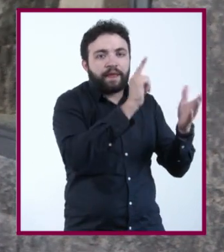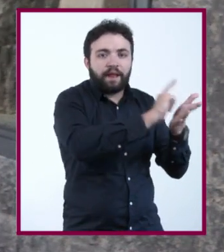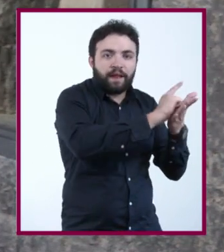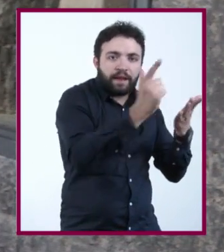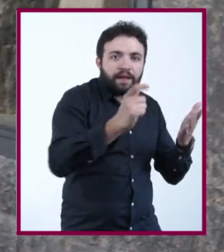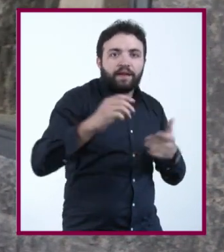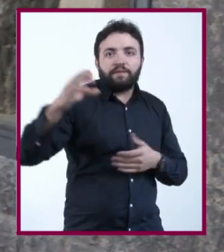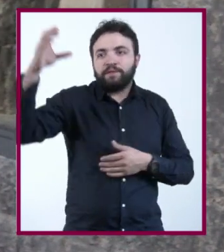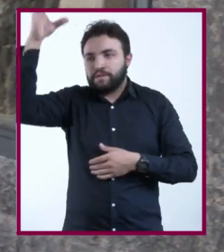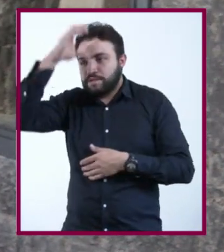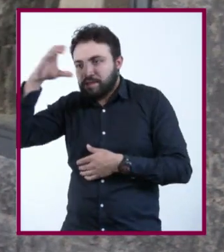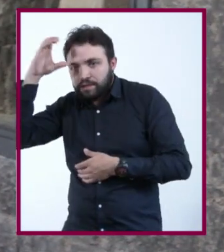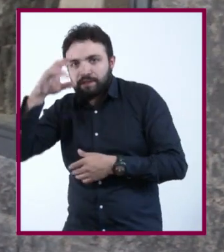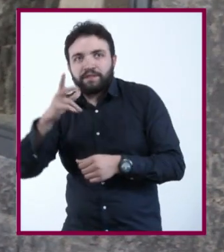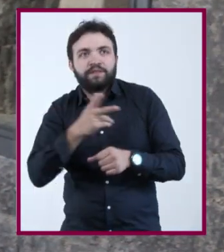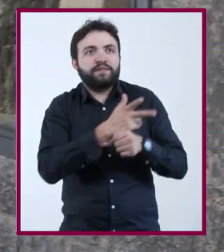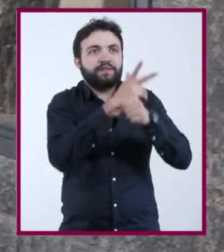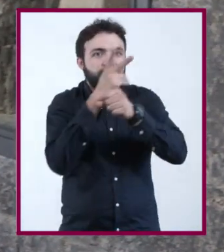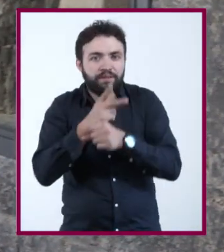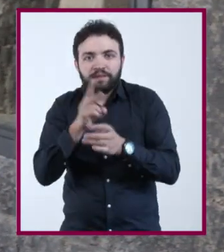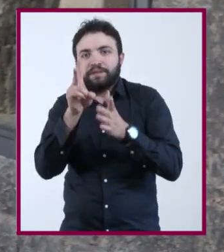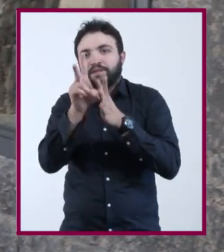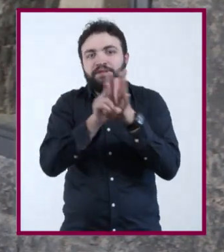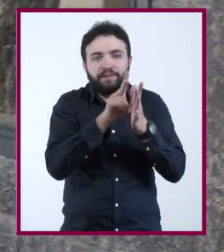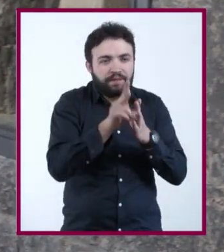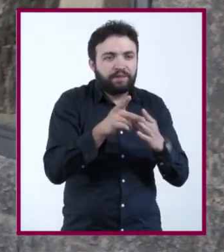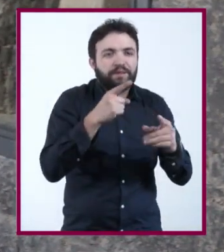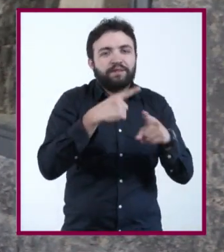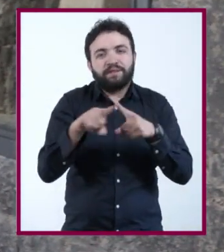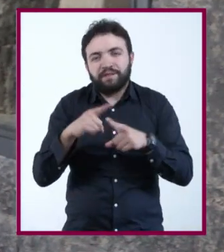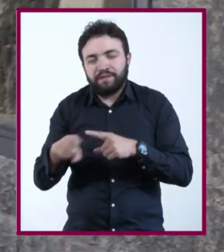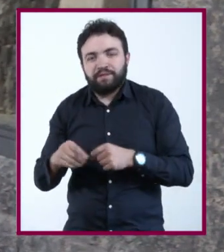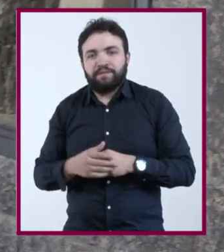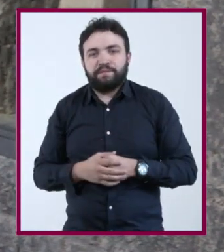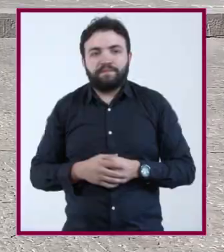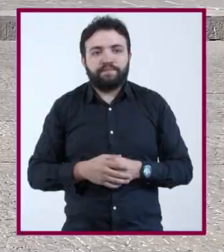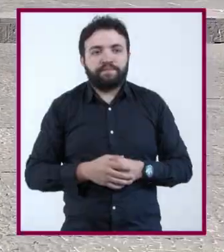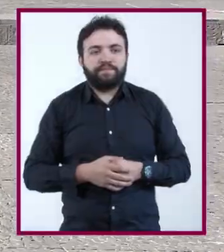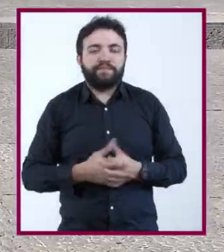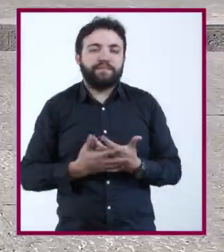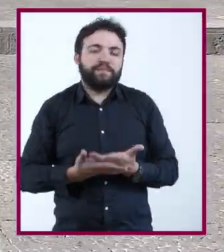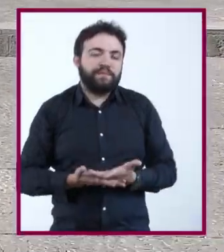uno de cinematografía, de teatro experimental, uno de cerámica, uno de arquitectura.